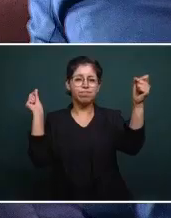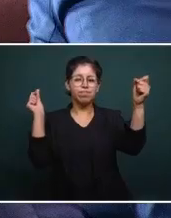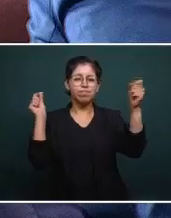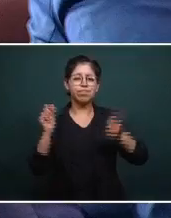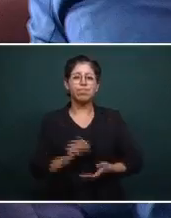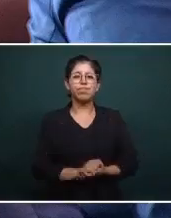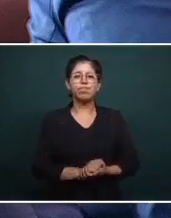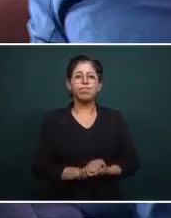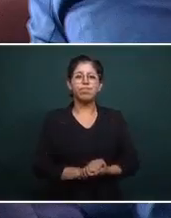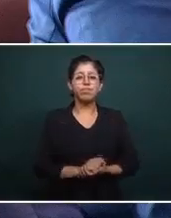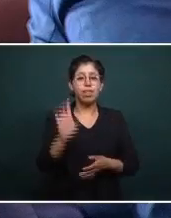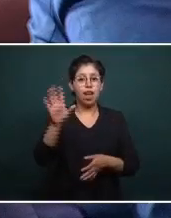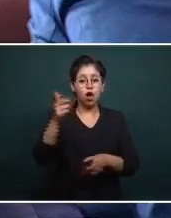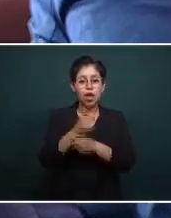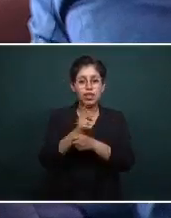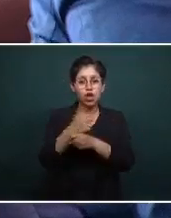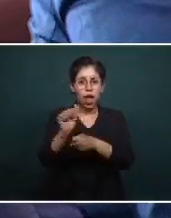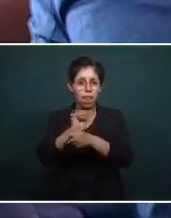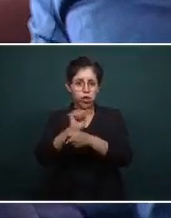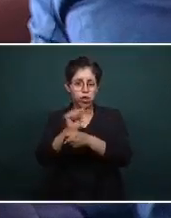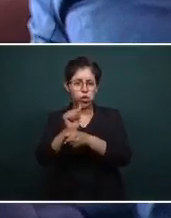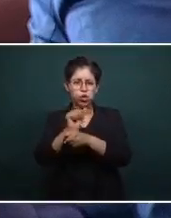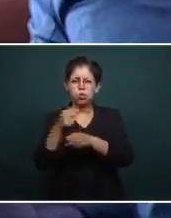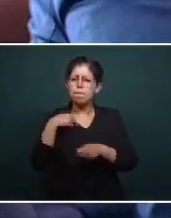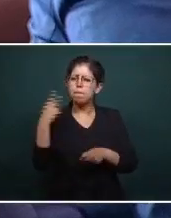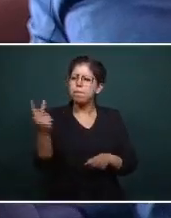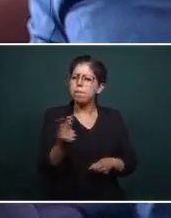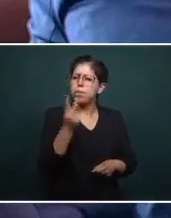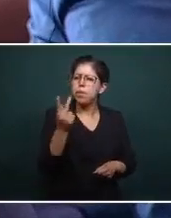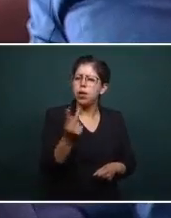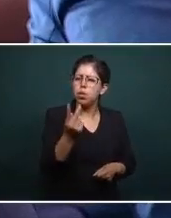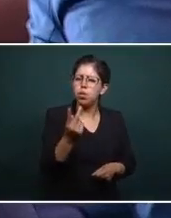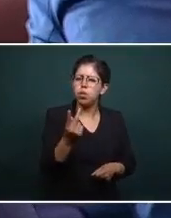de esta licenciatura. Entonces, mi pregunta iría